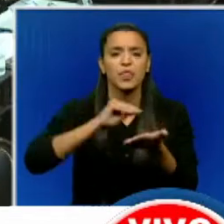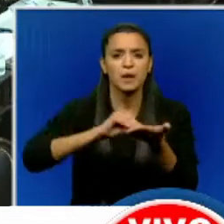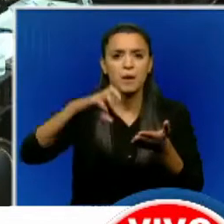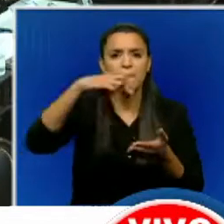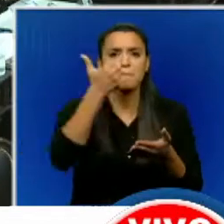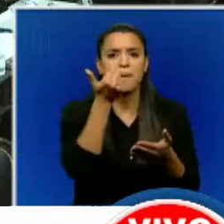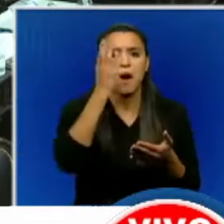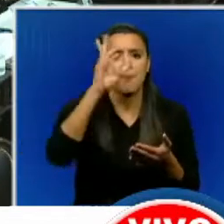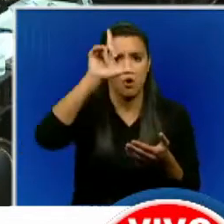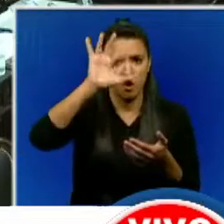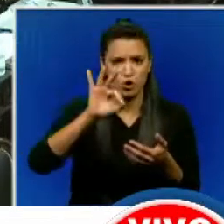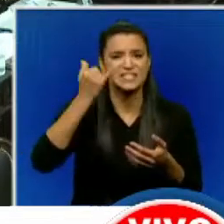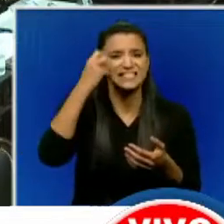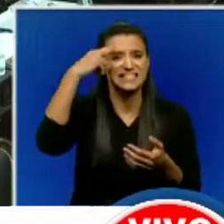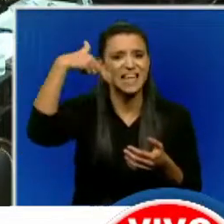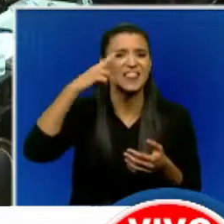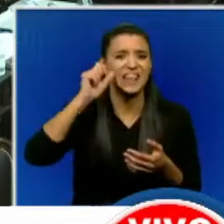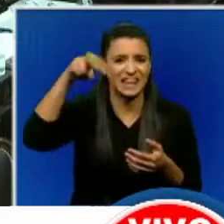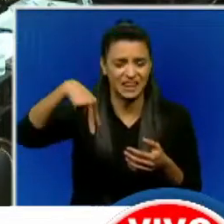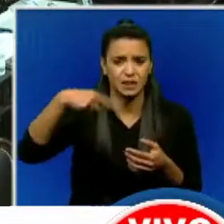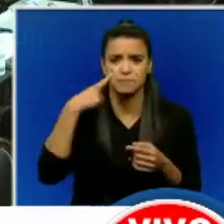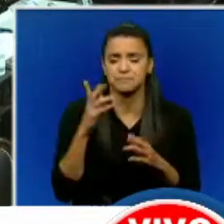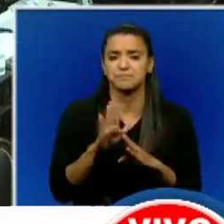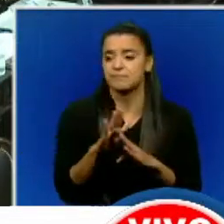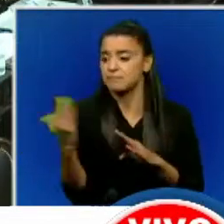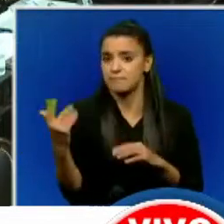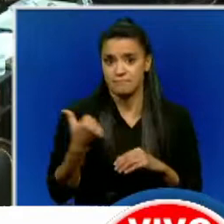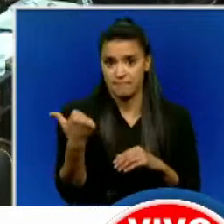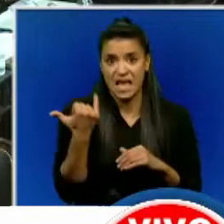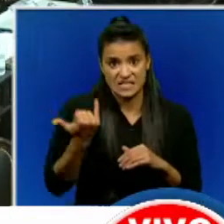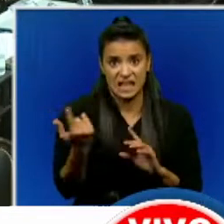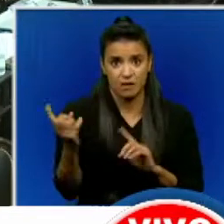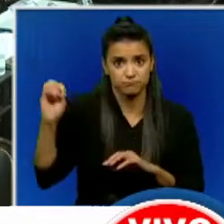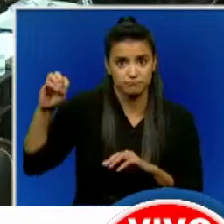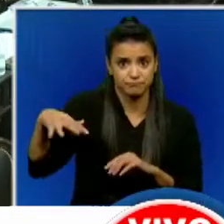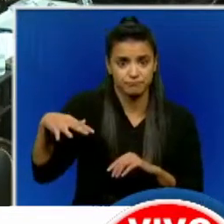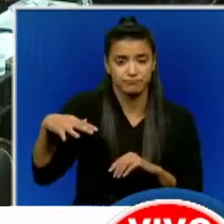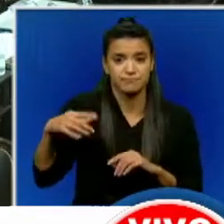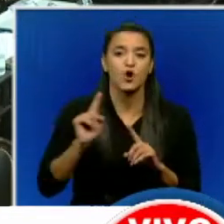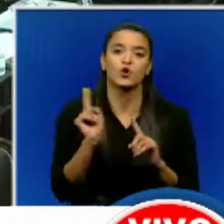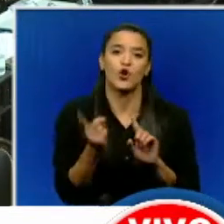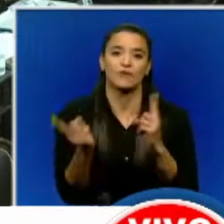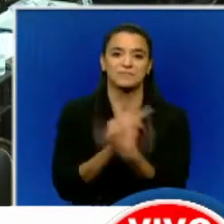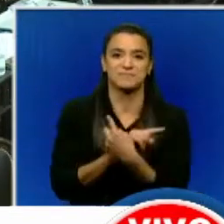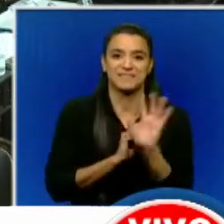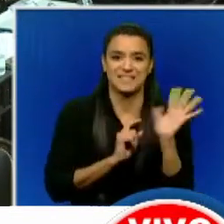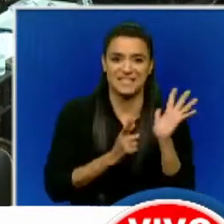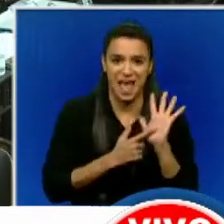Pablo Gessle, que está acá a mi diestra, a mi izquierda, siniestra.